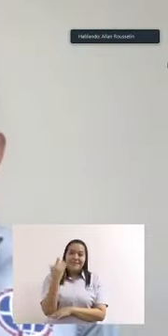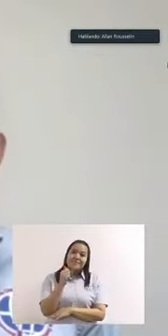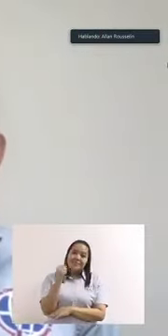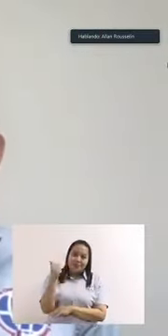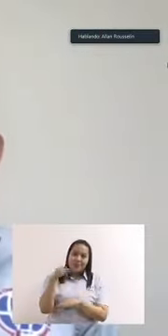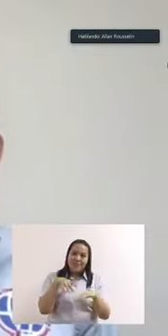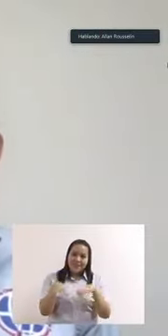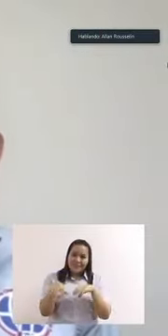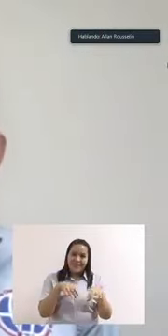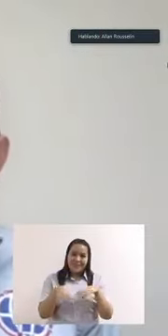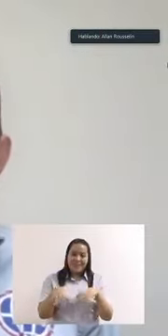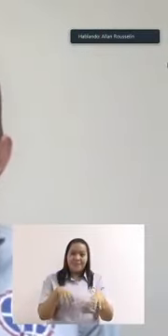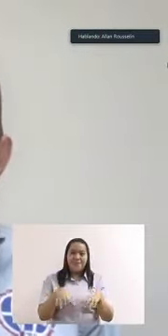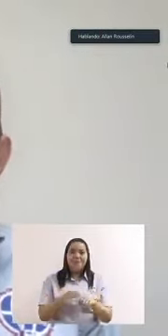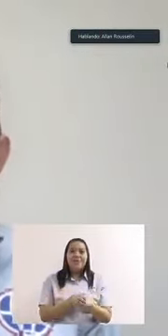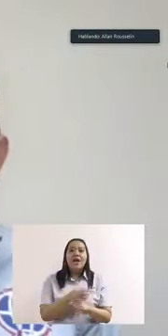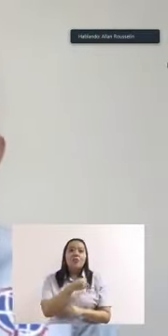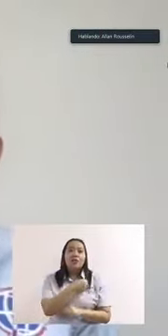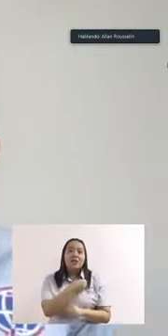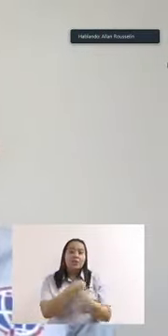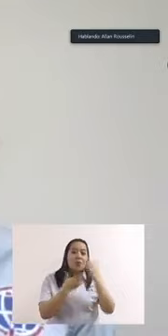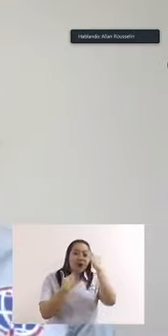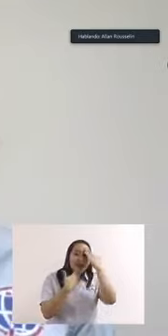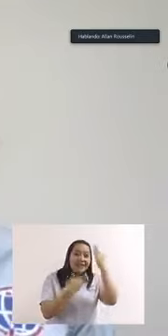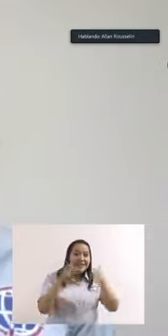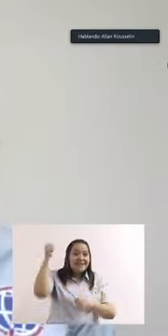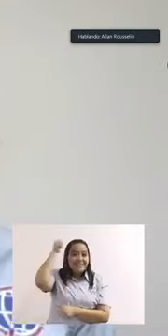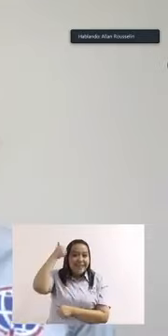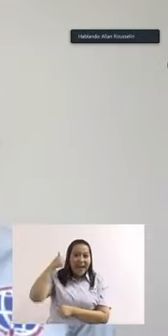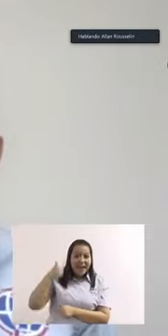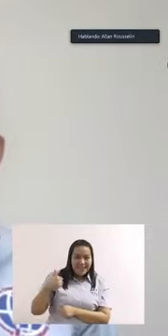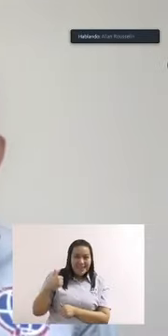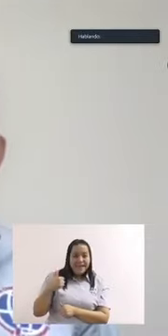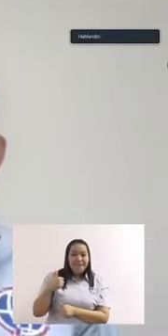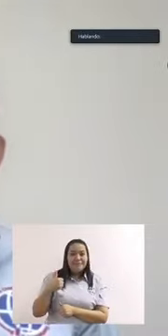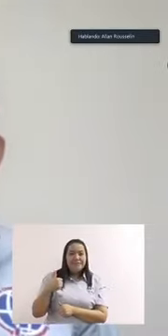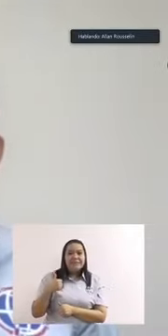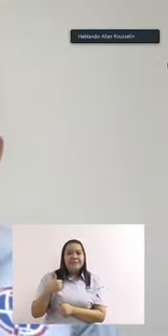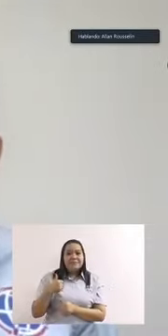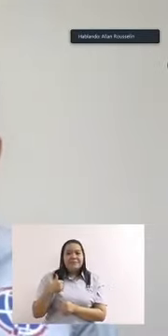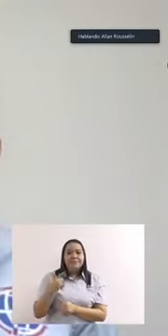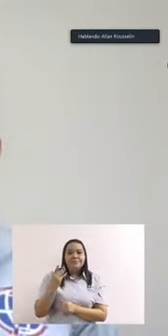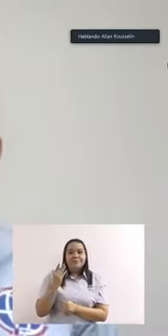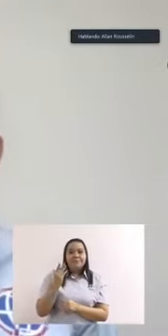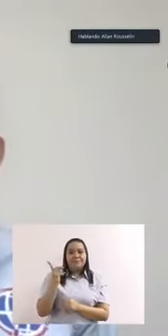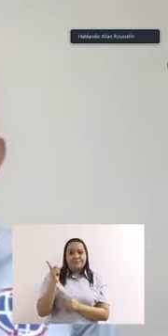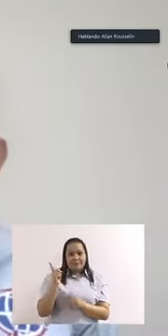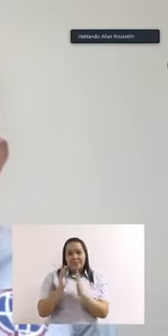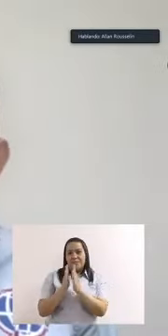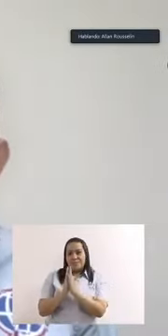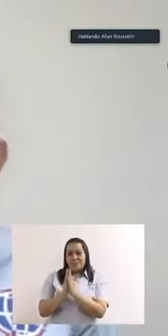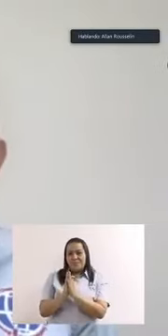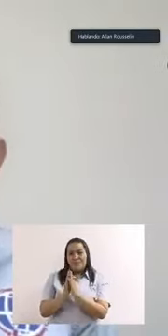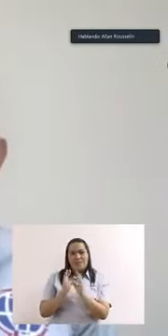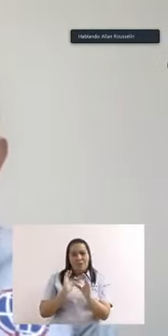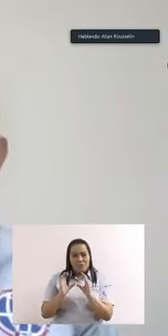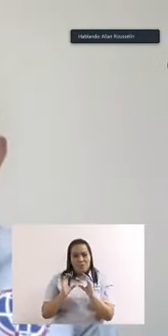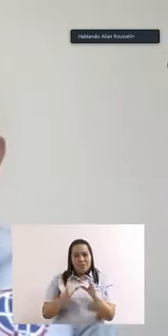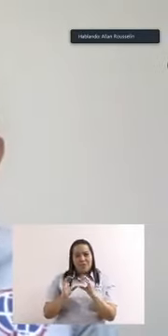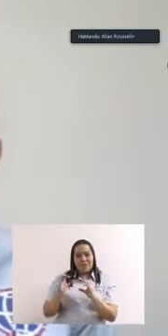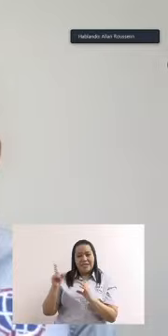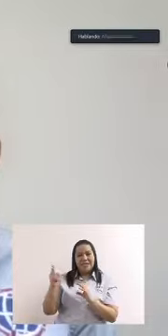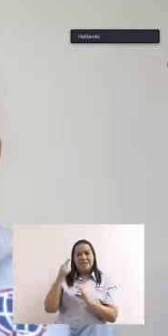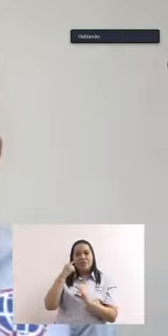Quiero en este momento agradecer a Ángela y pedir a nuestro equipo de producción que por favor presente,